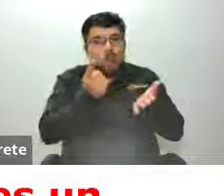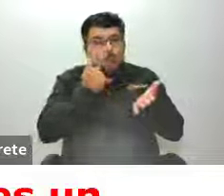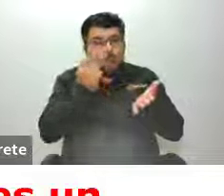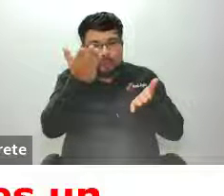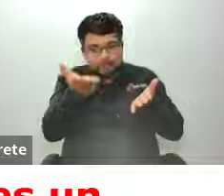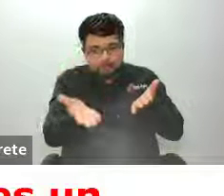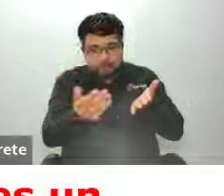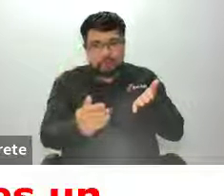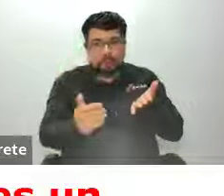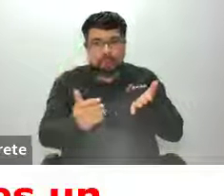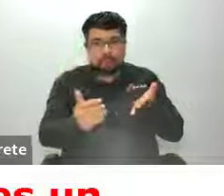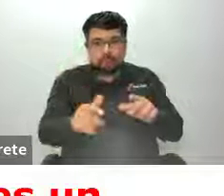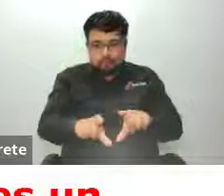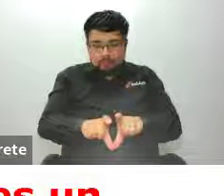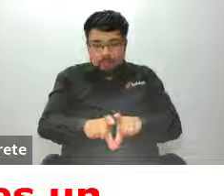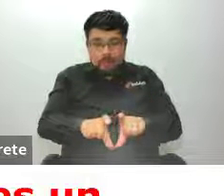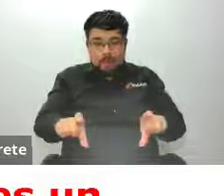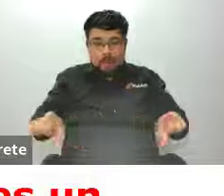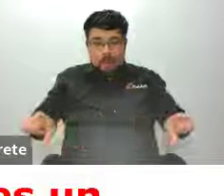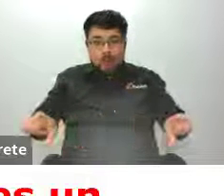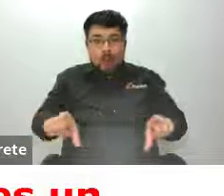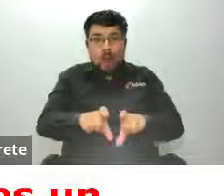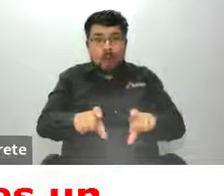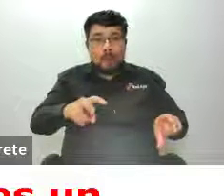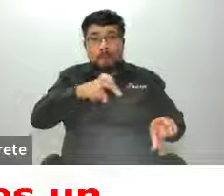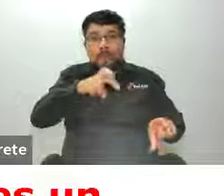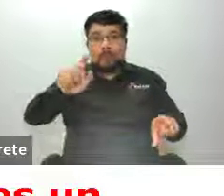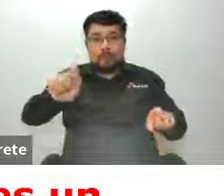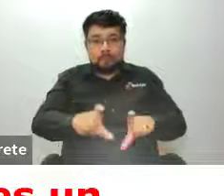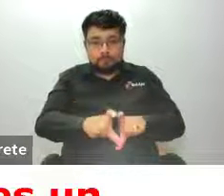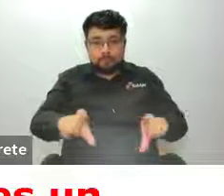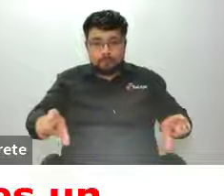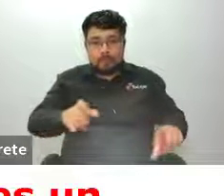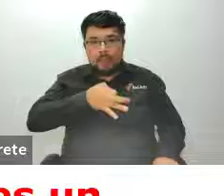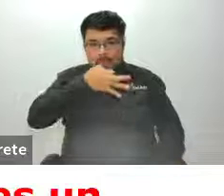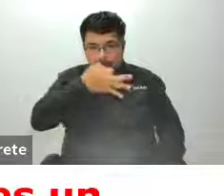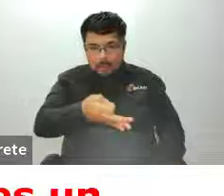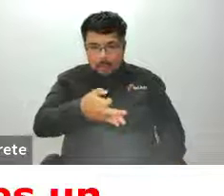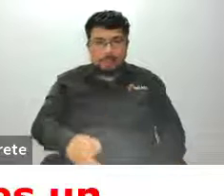de del PPT, que dice que tanto,